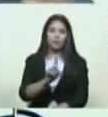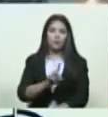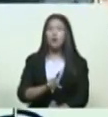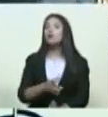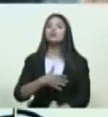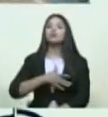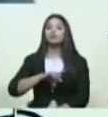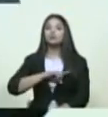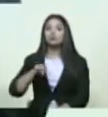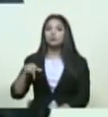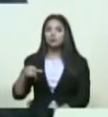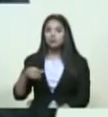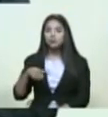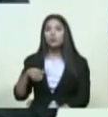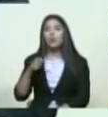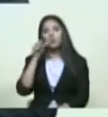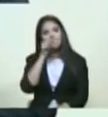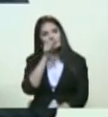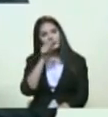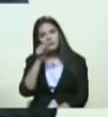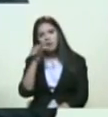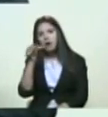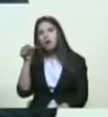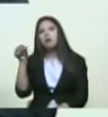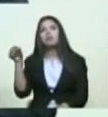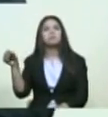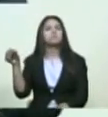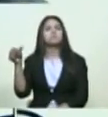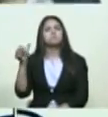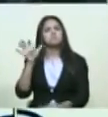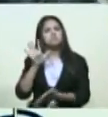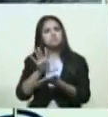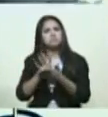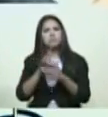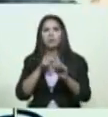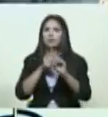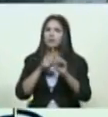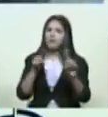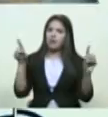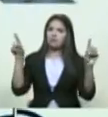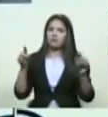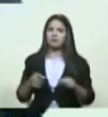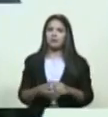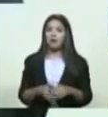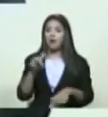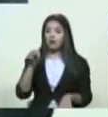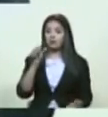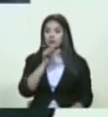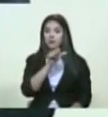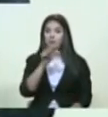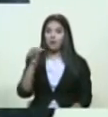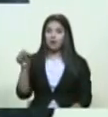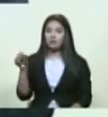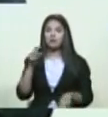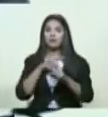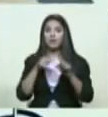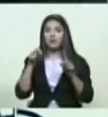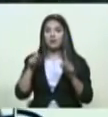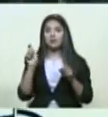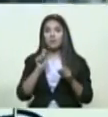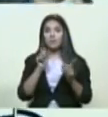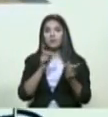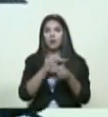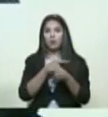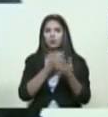Hemos tenido una semana totalmente diferente, esta semana de este mes de agosto,